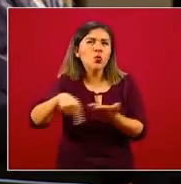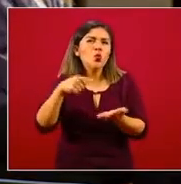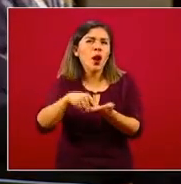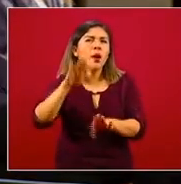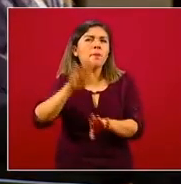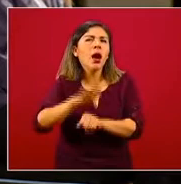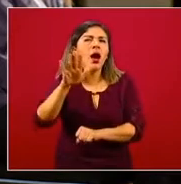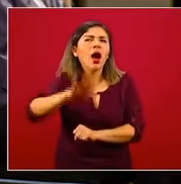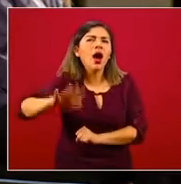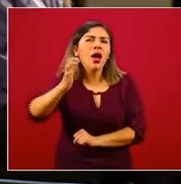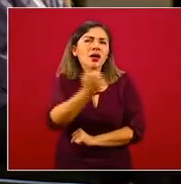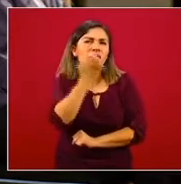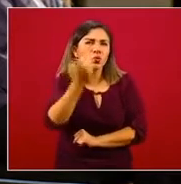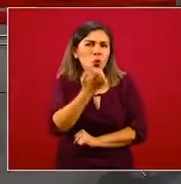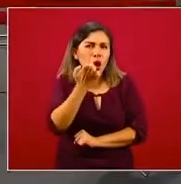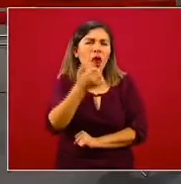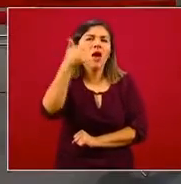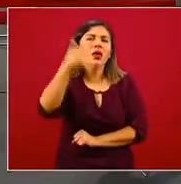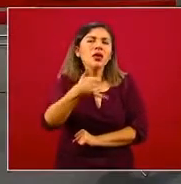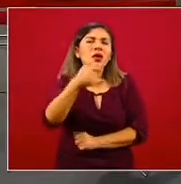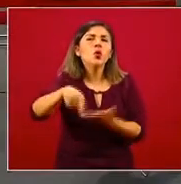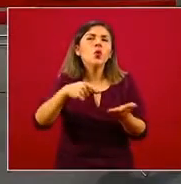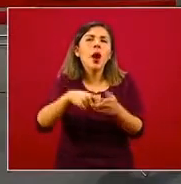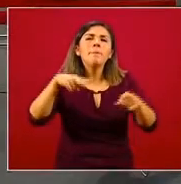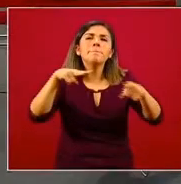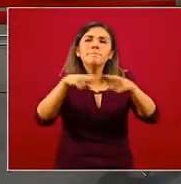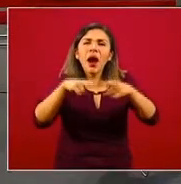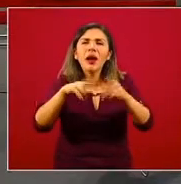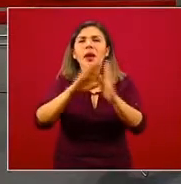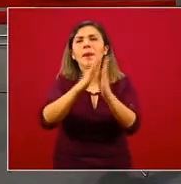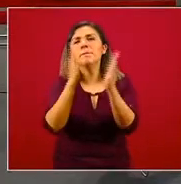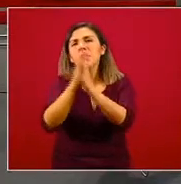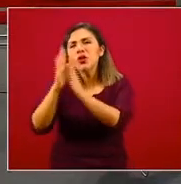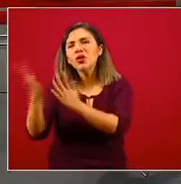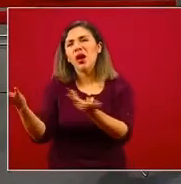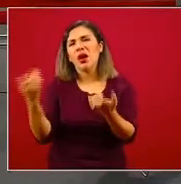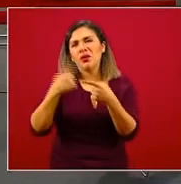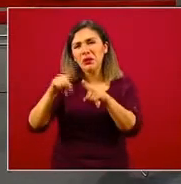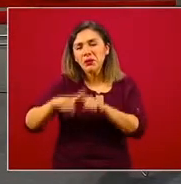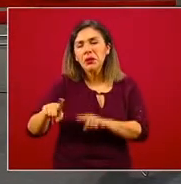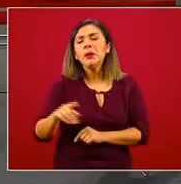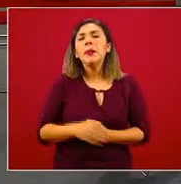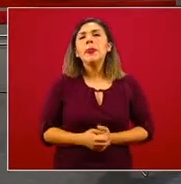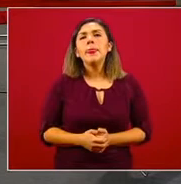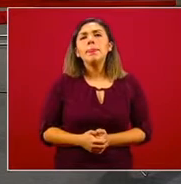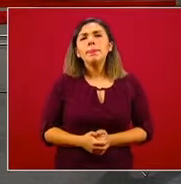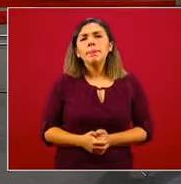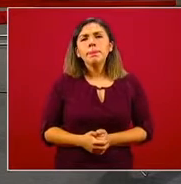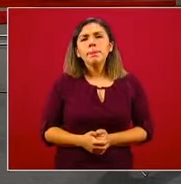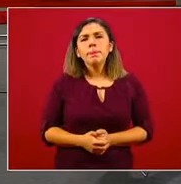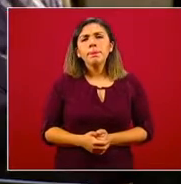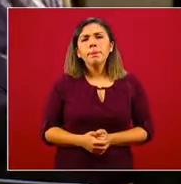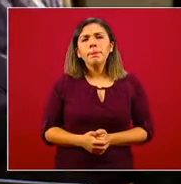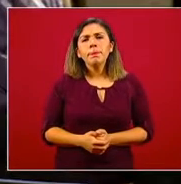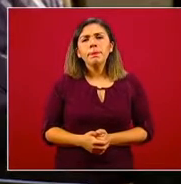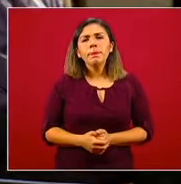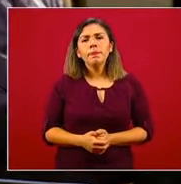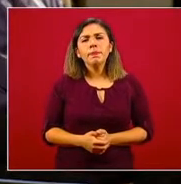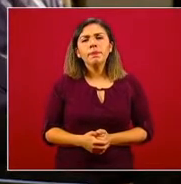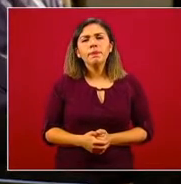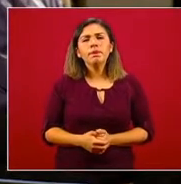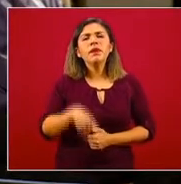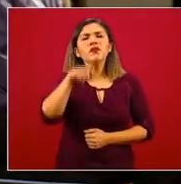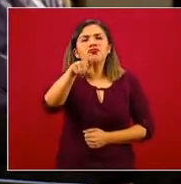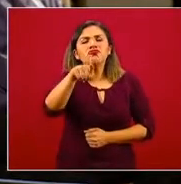espacios en escuelas y en espacios thinking como about bibliotecas. restricting Y spaces like schools and qué información